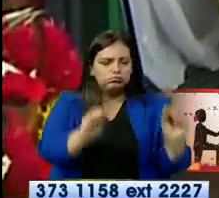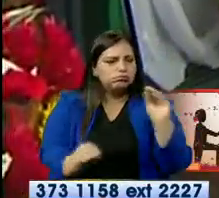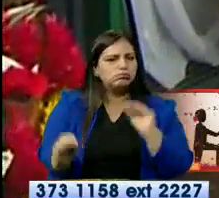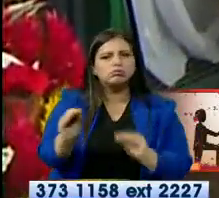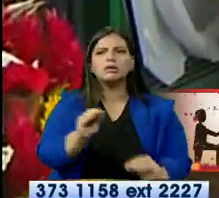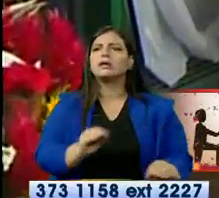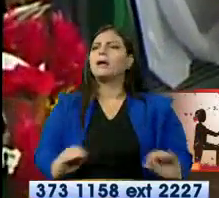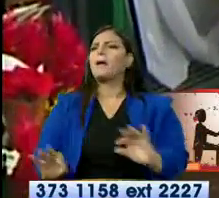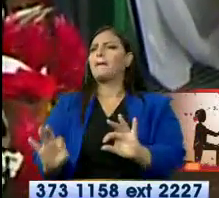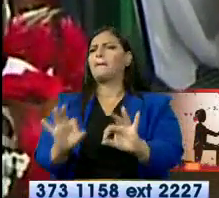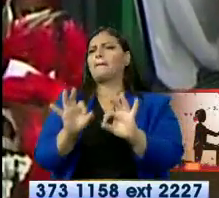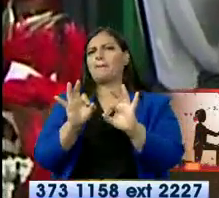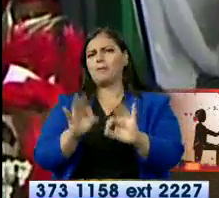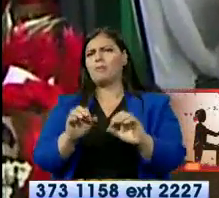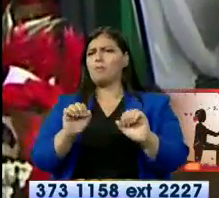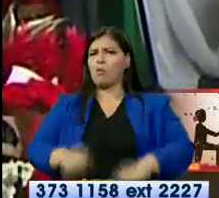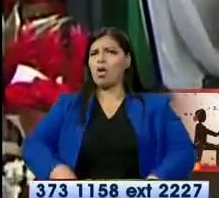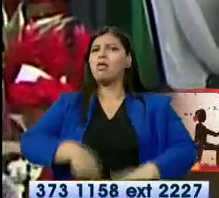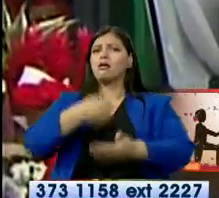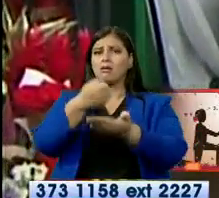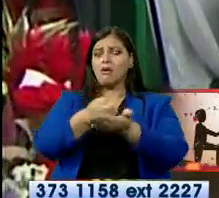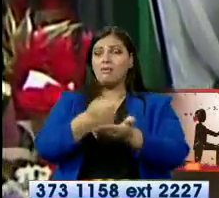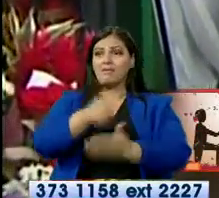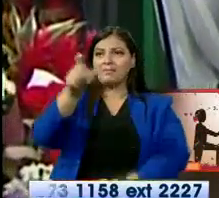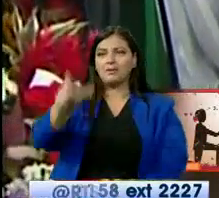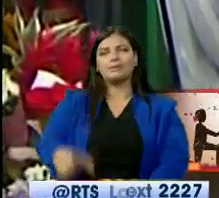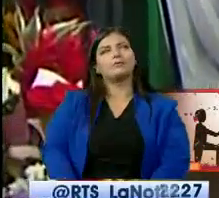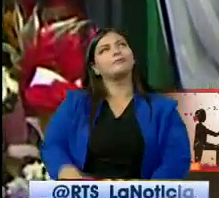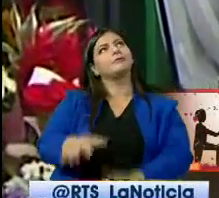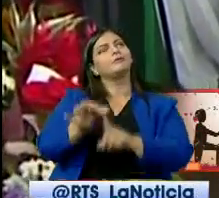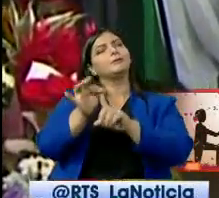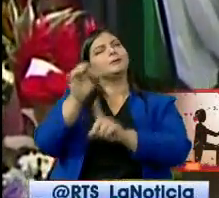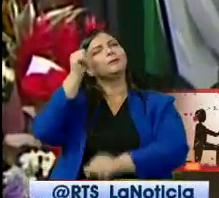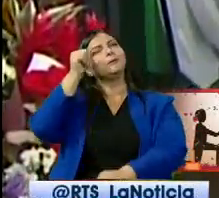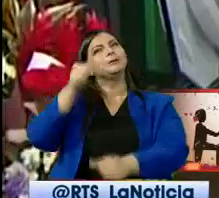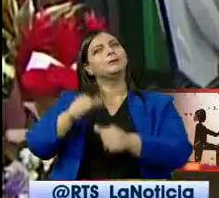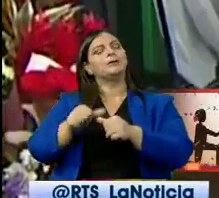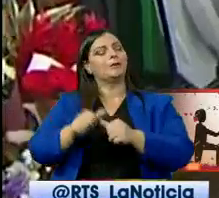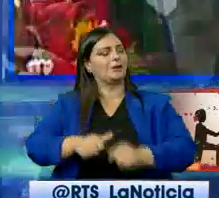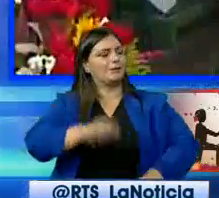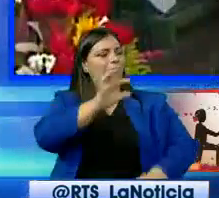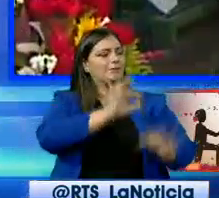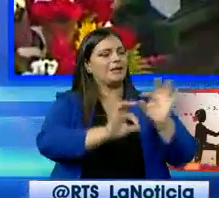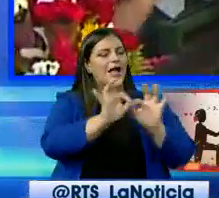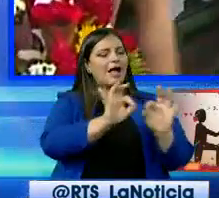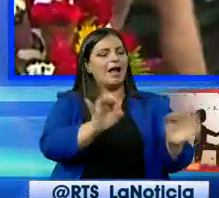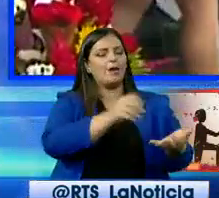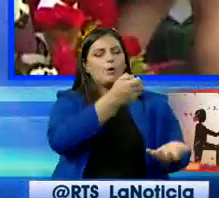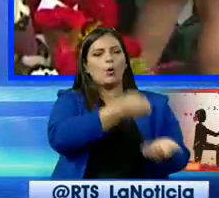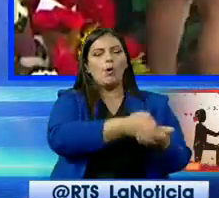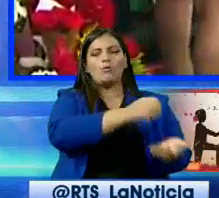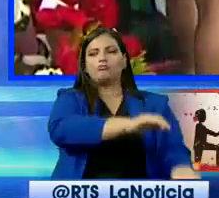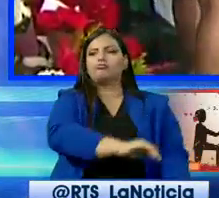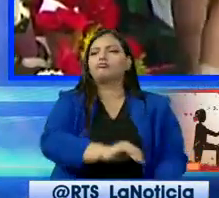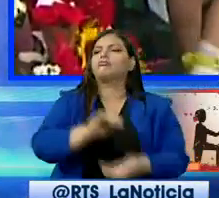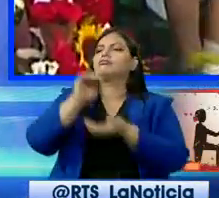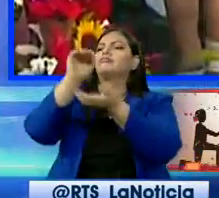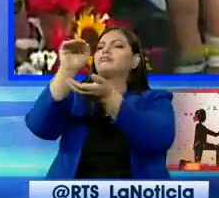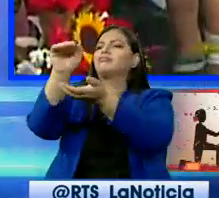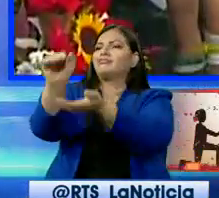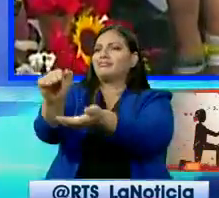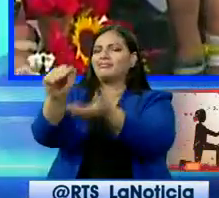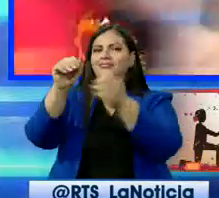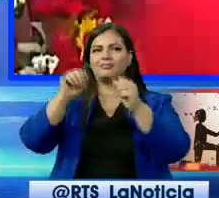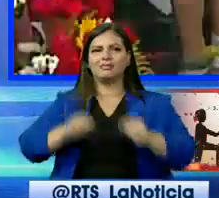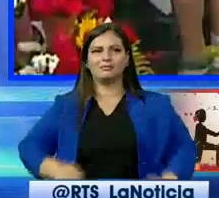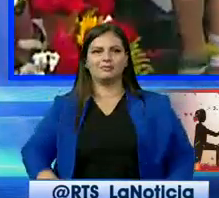pueda regalar a esa persona tan especial. Más adelante nos vamos a enlazar y como estábamos conversando, aquí usted va a encontrar